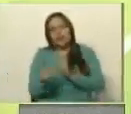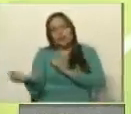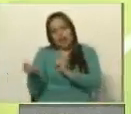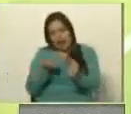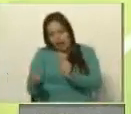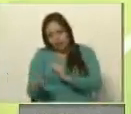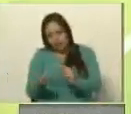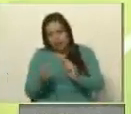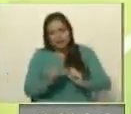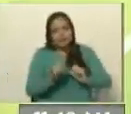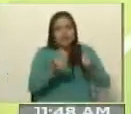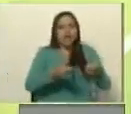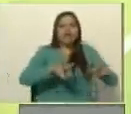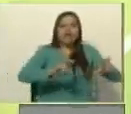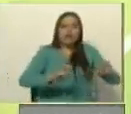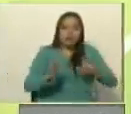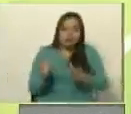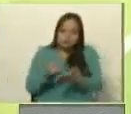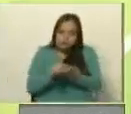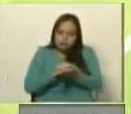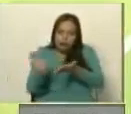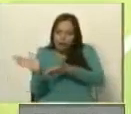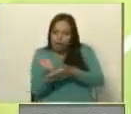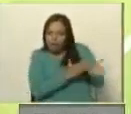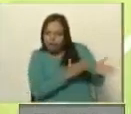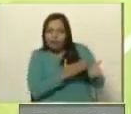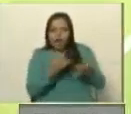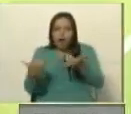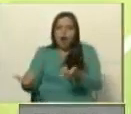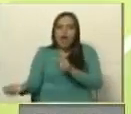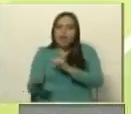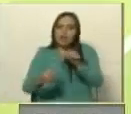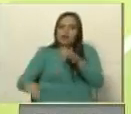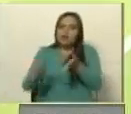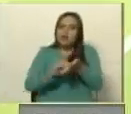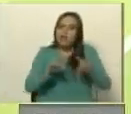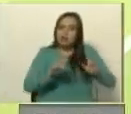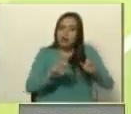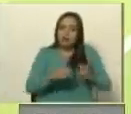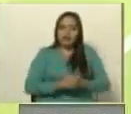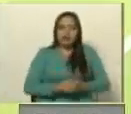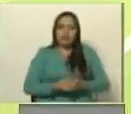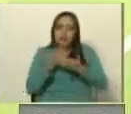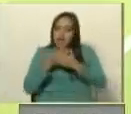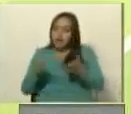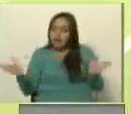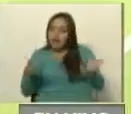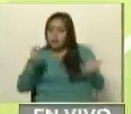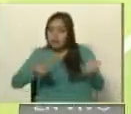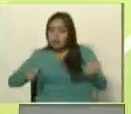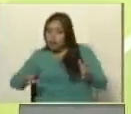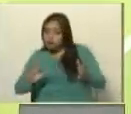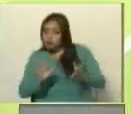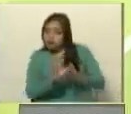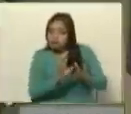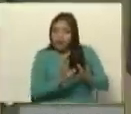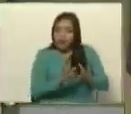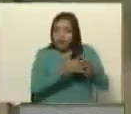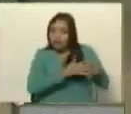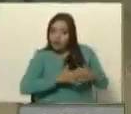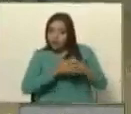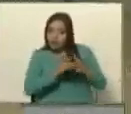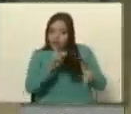¿Cómo avanzar a ese diálogo inclusive nacional y también la puerta abierta con los Estados Unidos, con altos funcionarios que ya han podido visitar nuestro país?